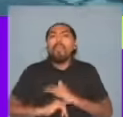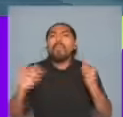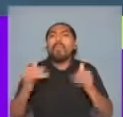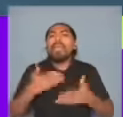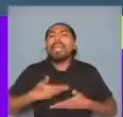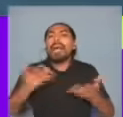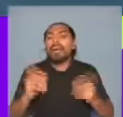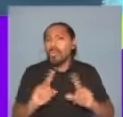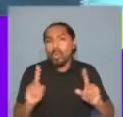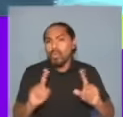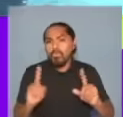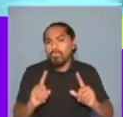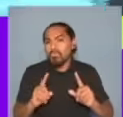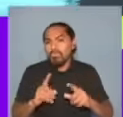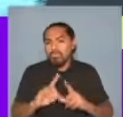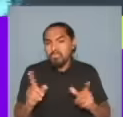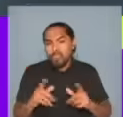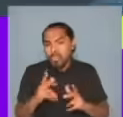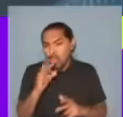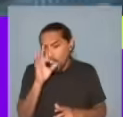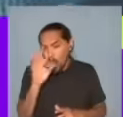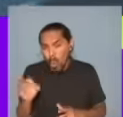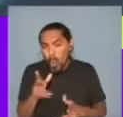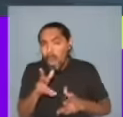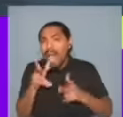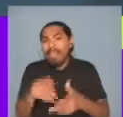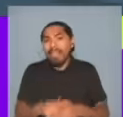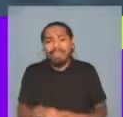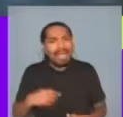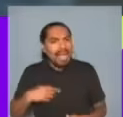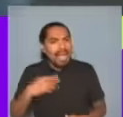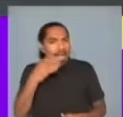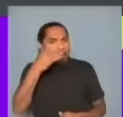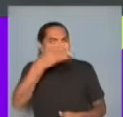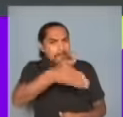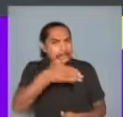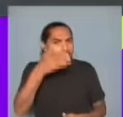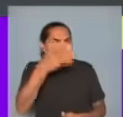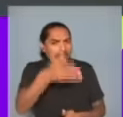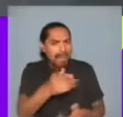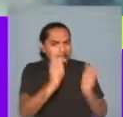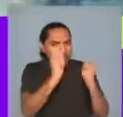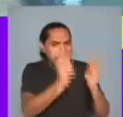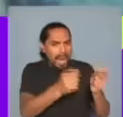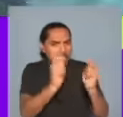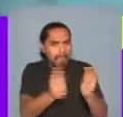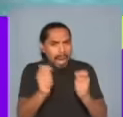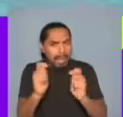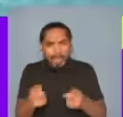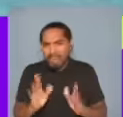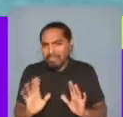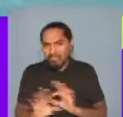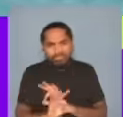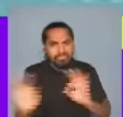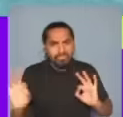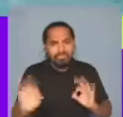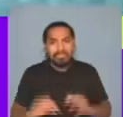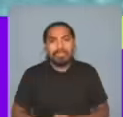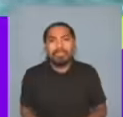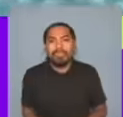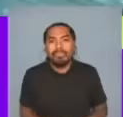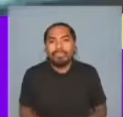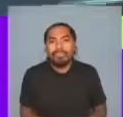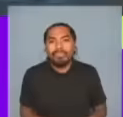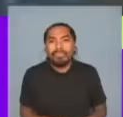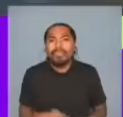conseguí esto, conseguí el otro. Él mismo iba a entregarlo, iba en el móvil de la empresa, iba en su auto particular,